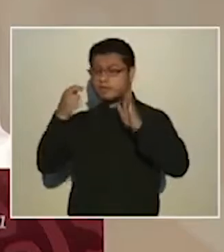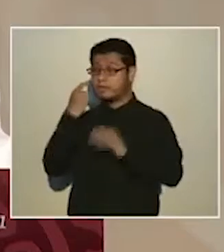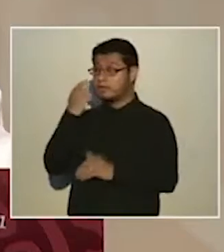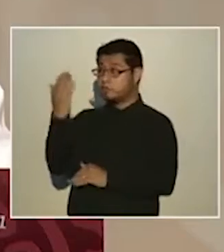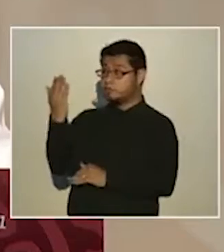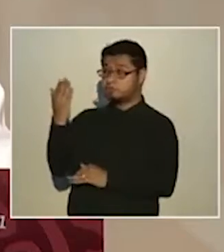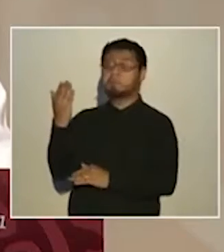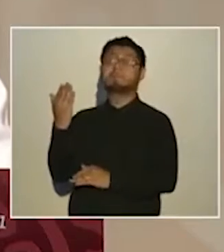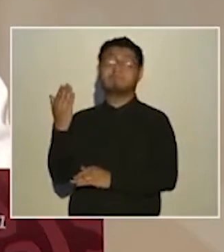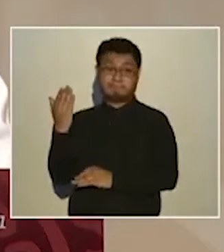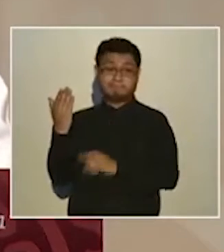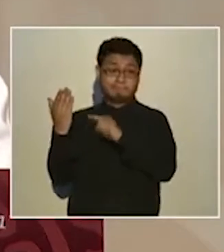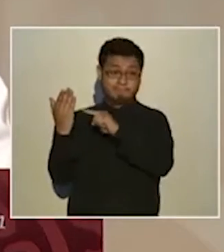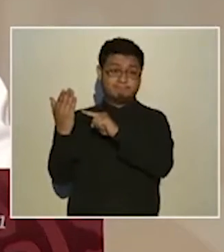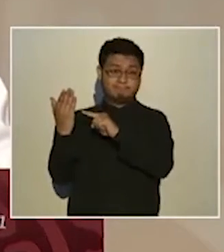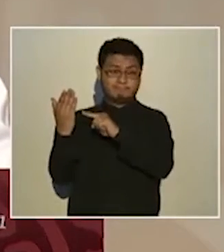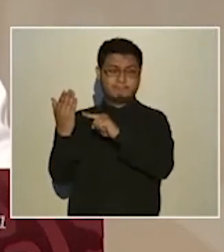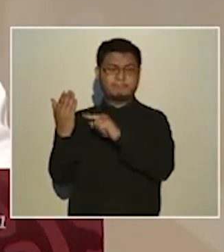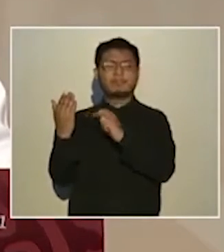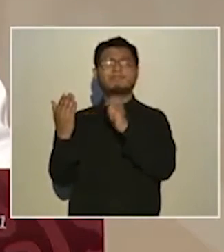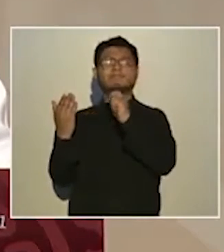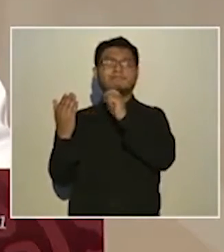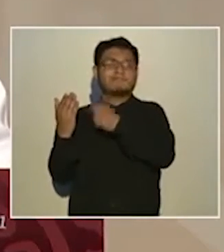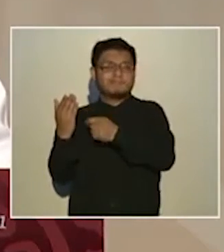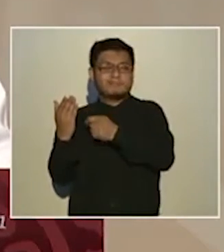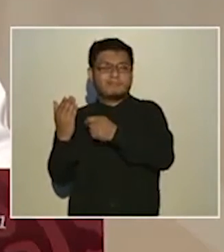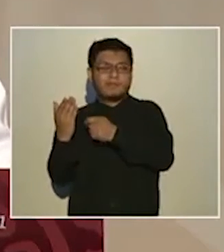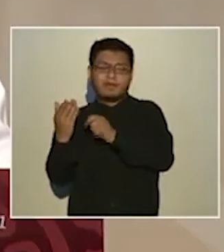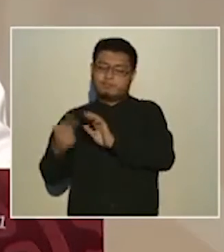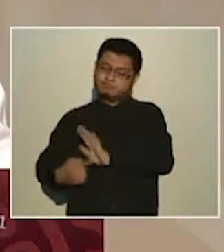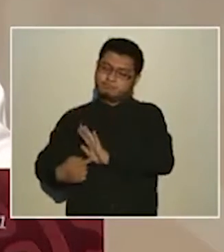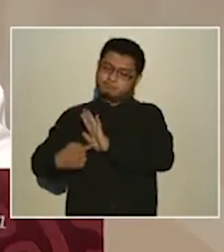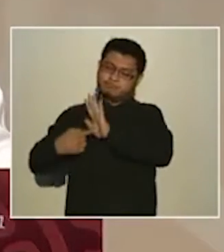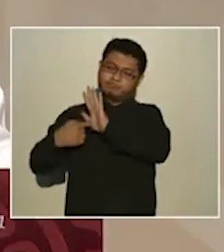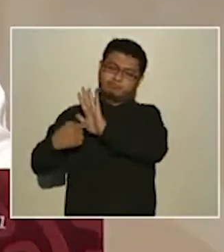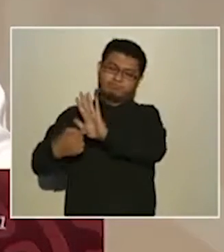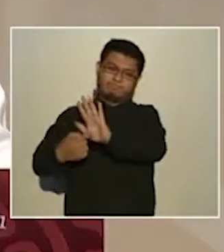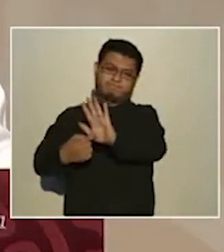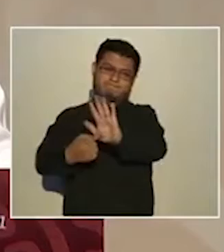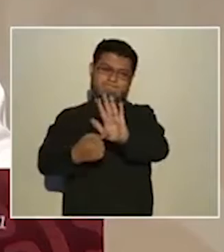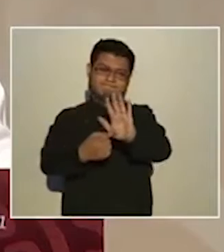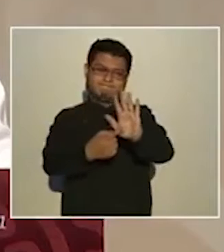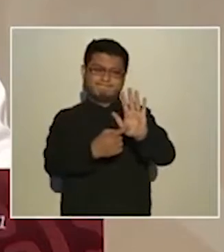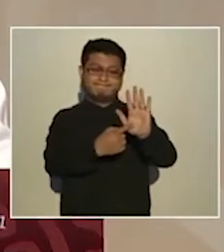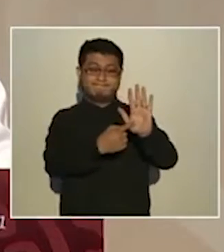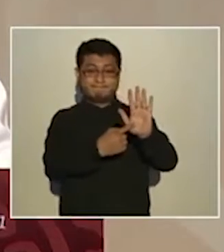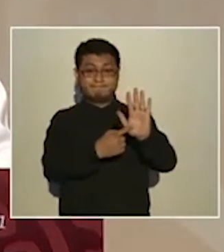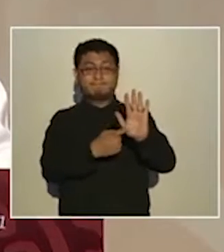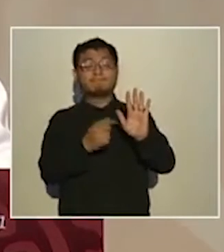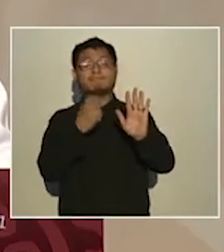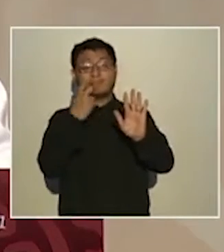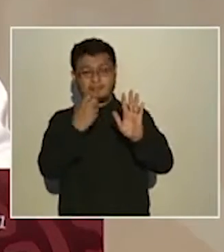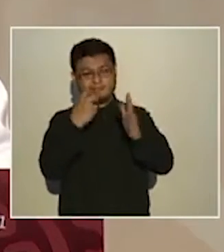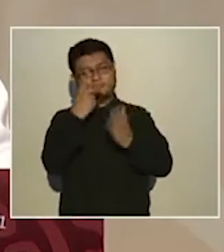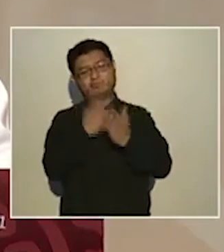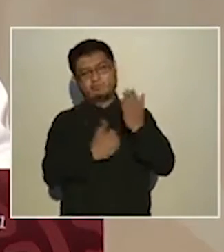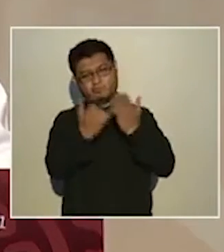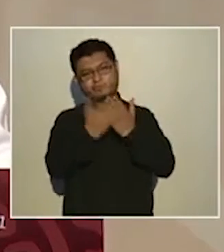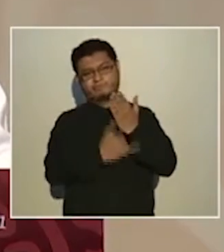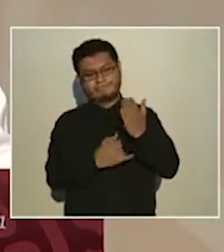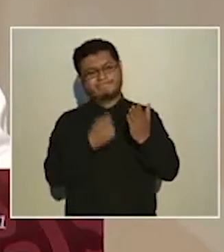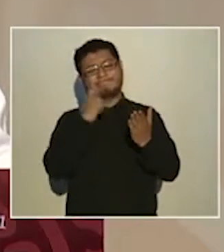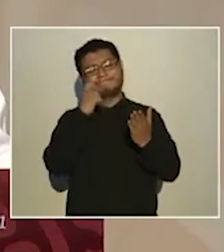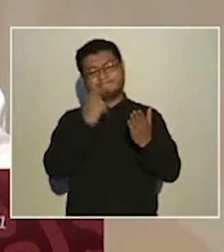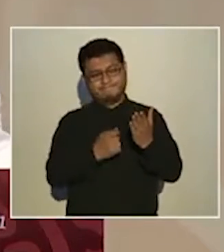Esto es lo que significa, en esencia, este acto